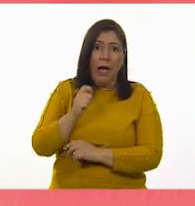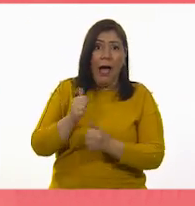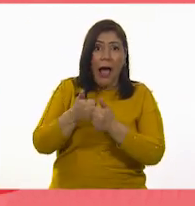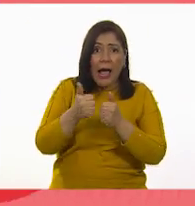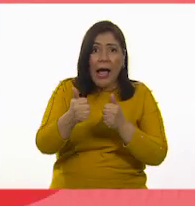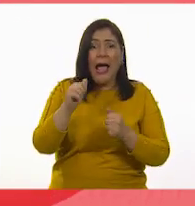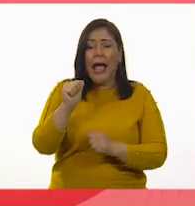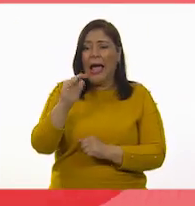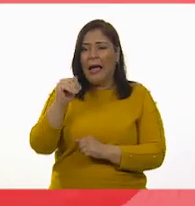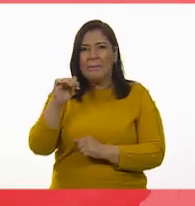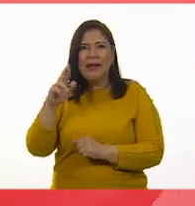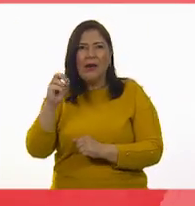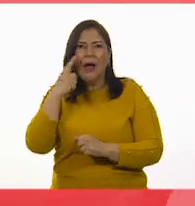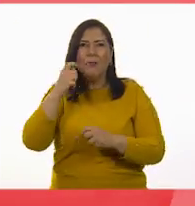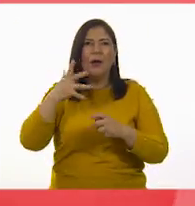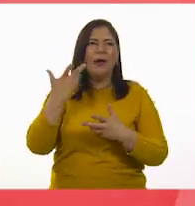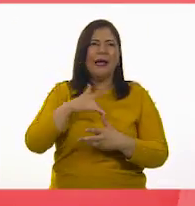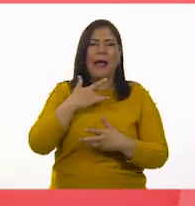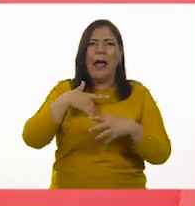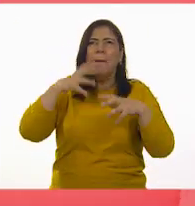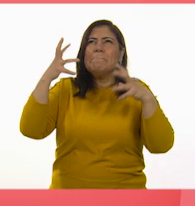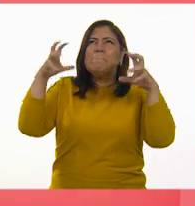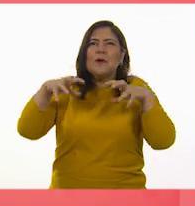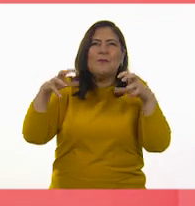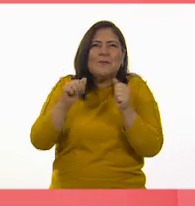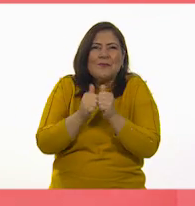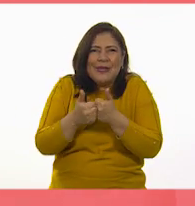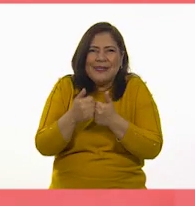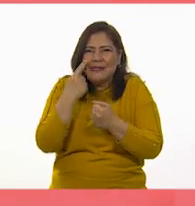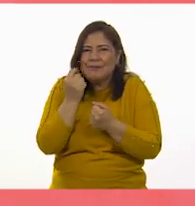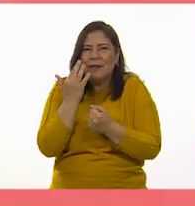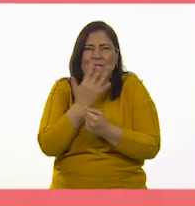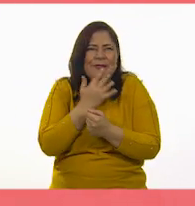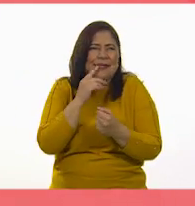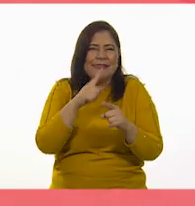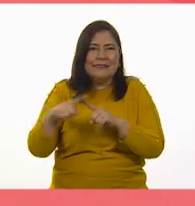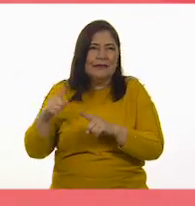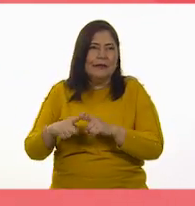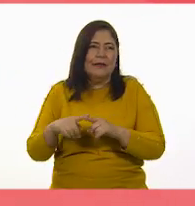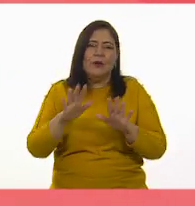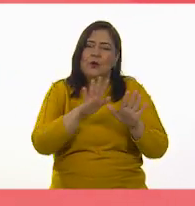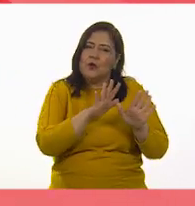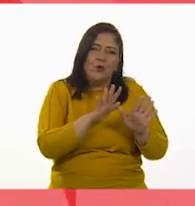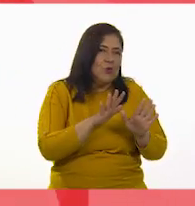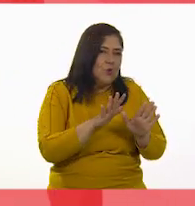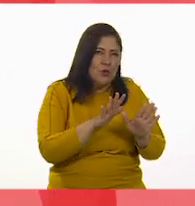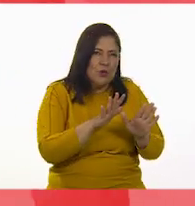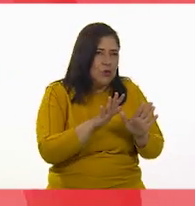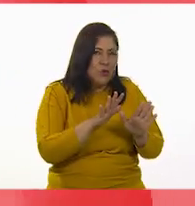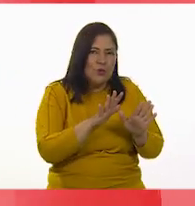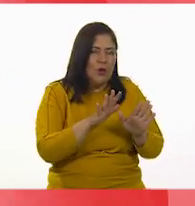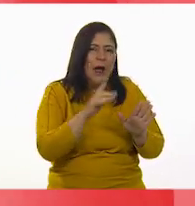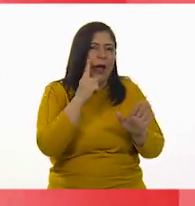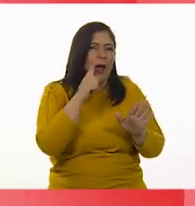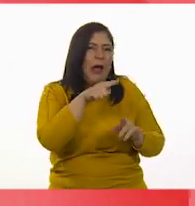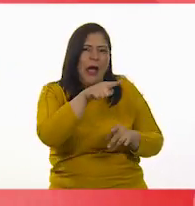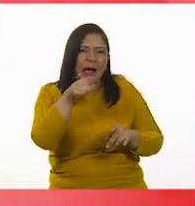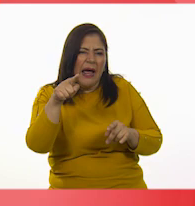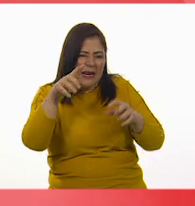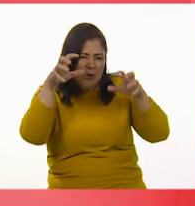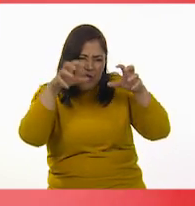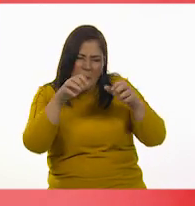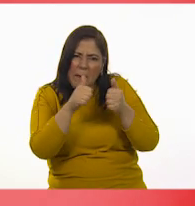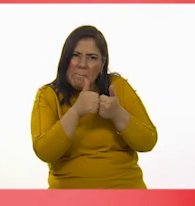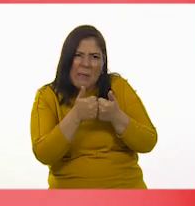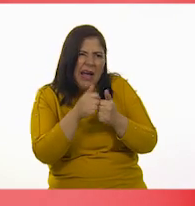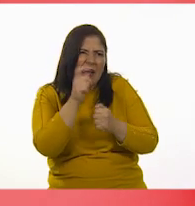las acambaritas, la lluvia de pan! No, no, no, usted se gana una acambarita, la chopa. No, espérate. ¿Qué? Es que ellos no saben lo que es la lluvia del